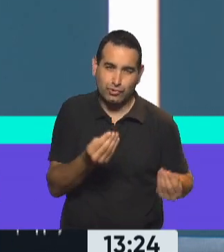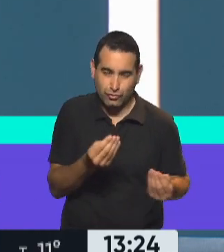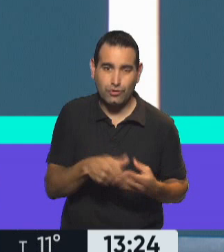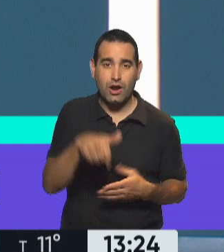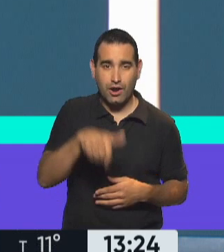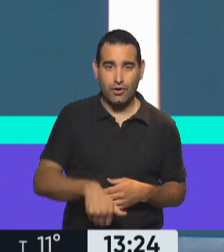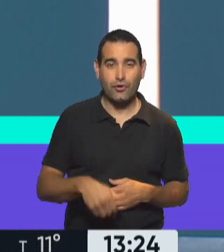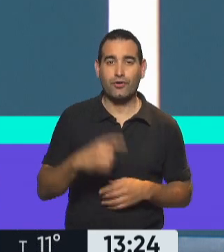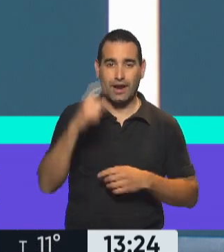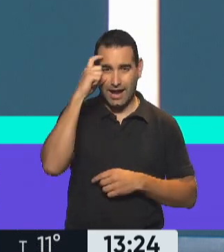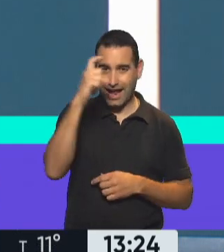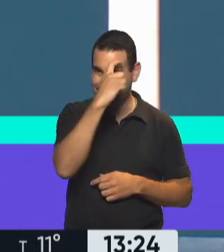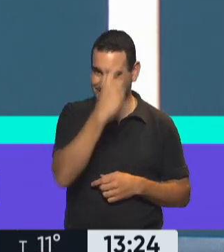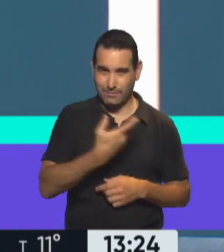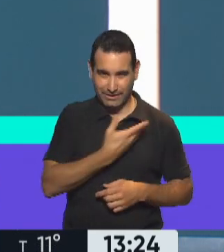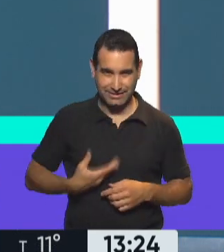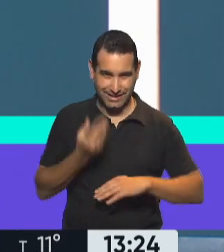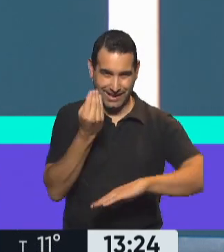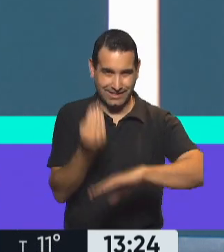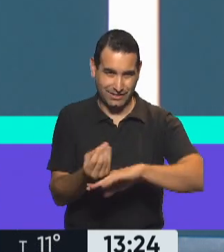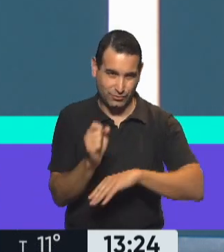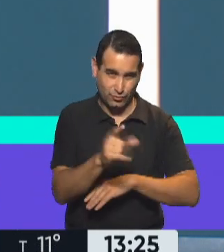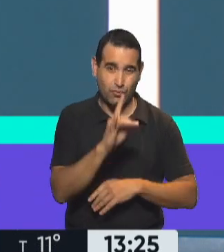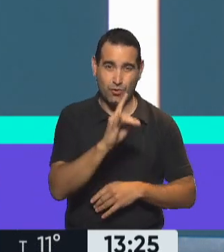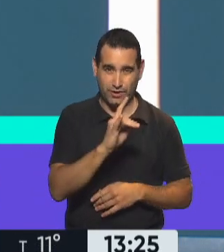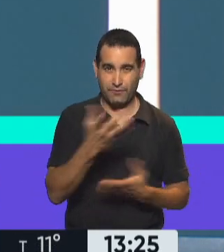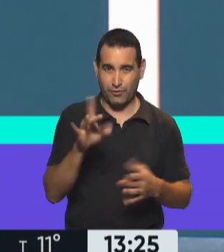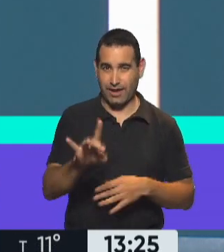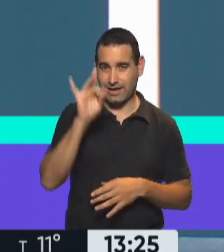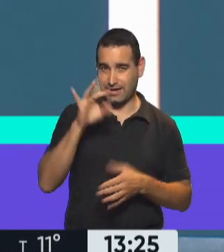Luis Arce, después de las elecciones, es el presidente democrático de ese país.